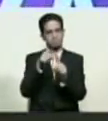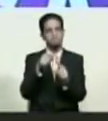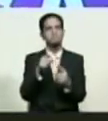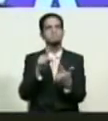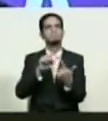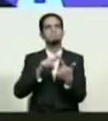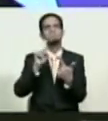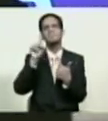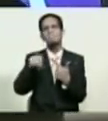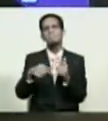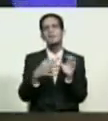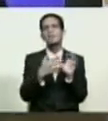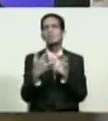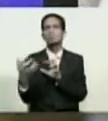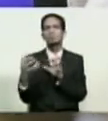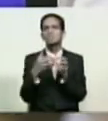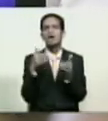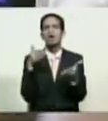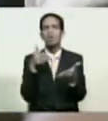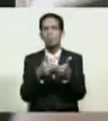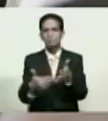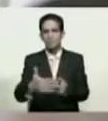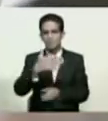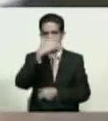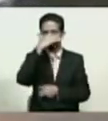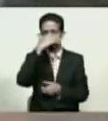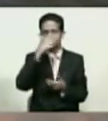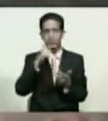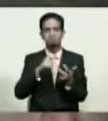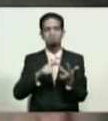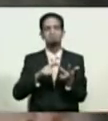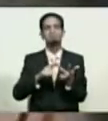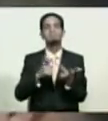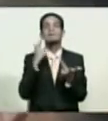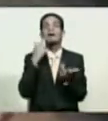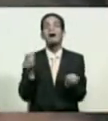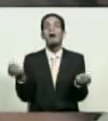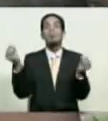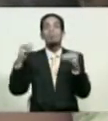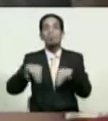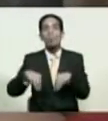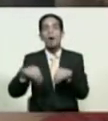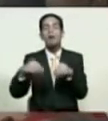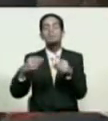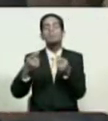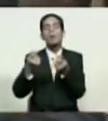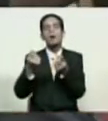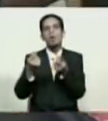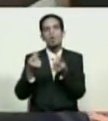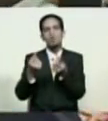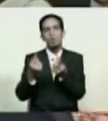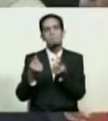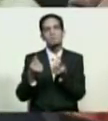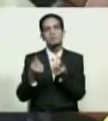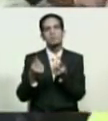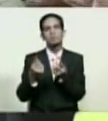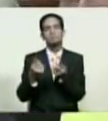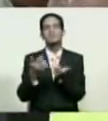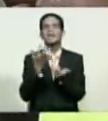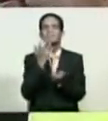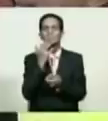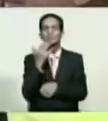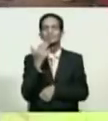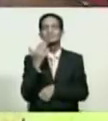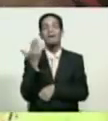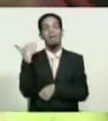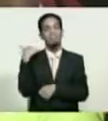de acción de lucha contra la corrupción, la línea de acción del gran acuerdo económico productivo, que fue uno de los